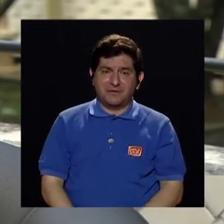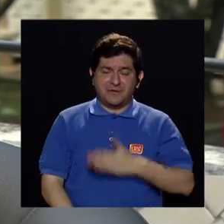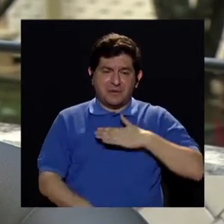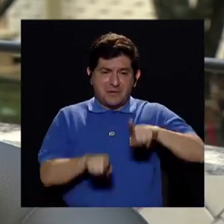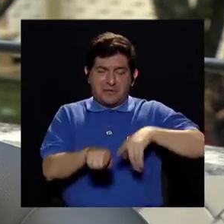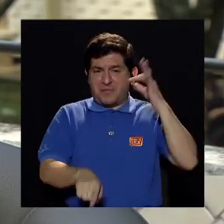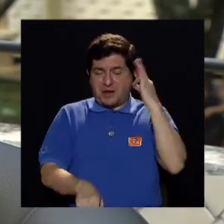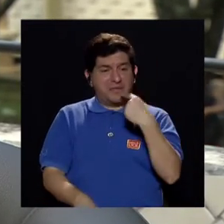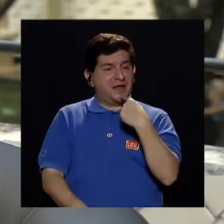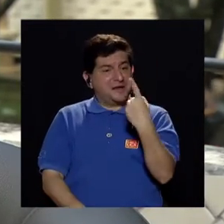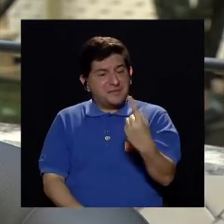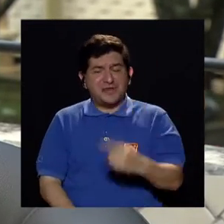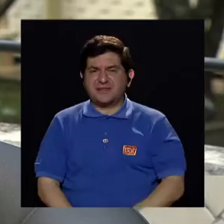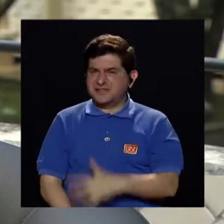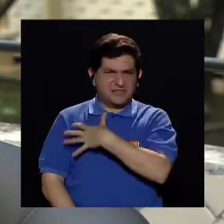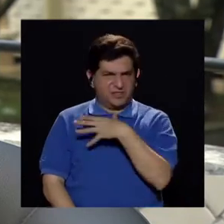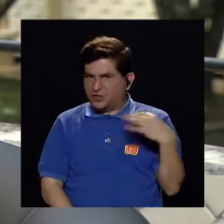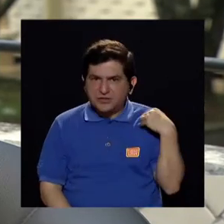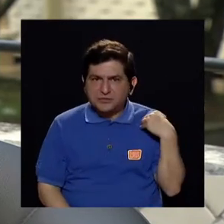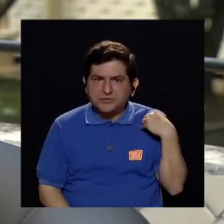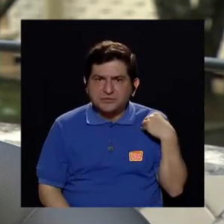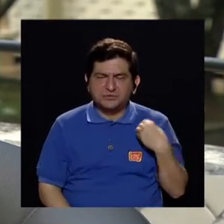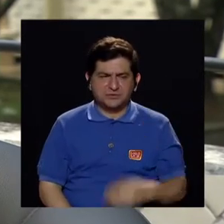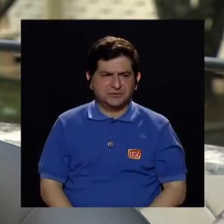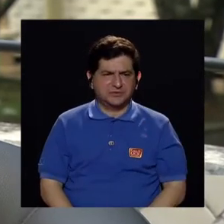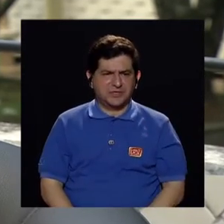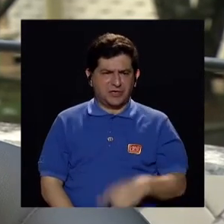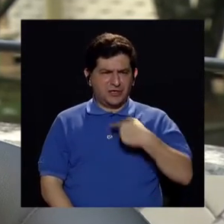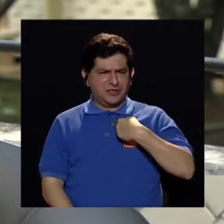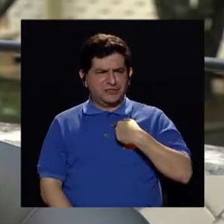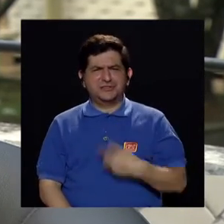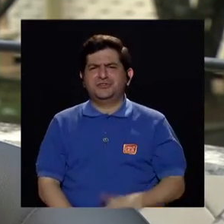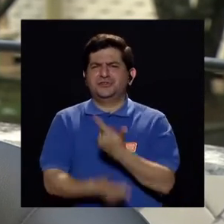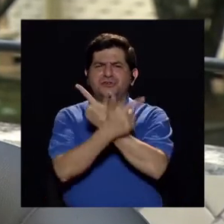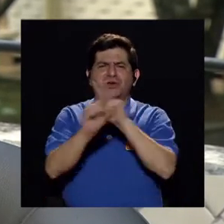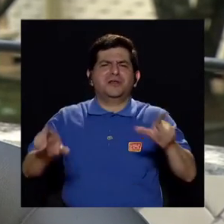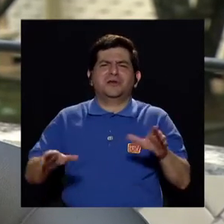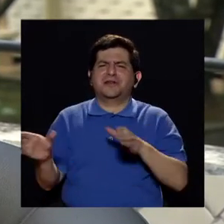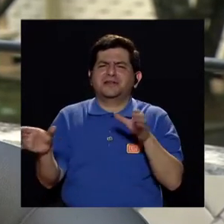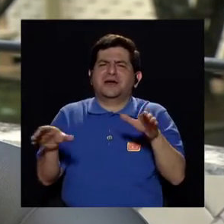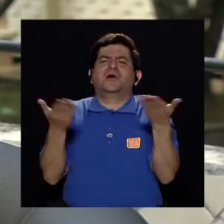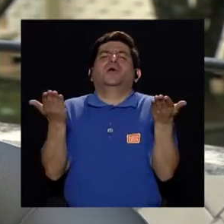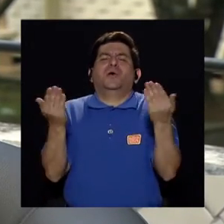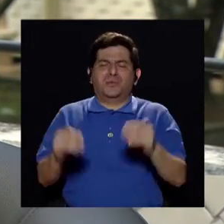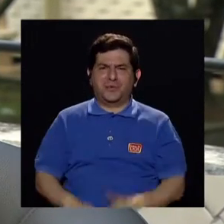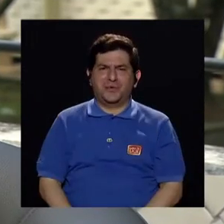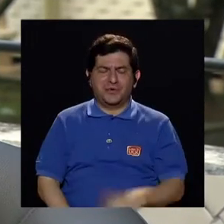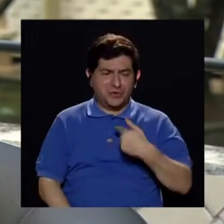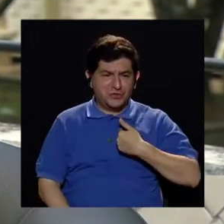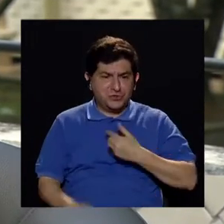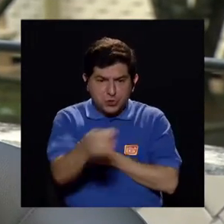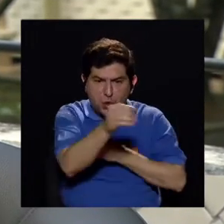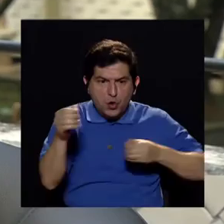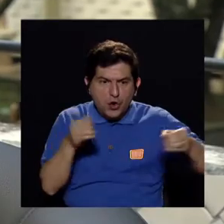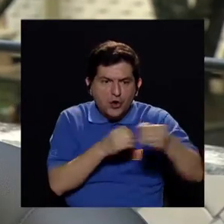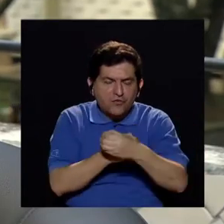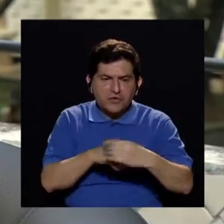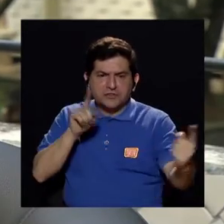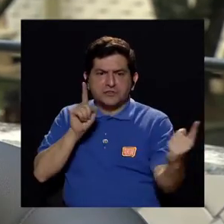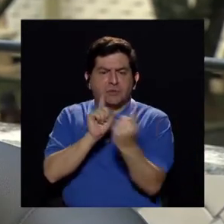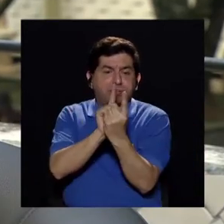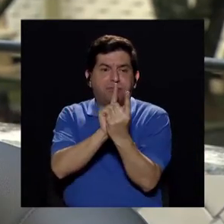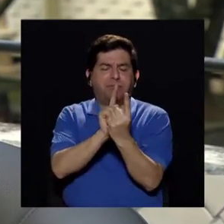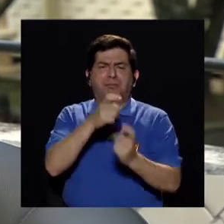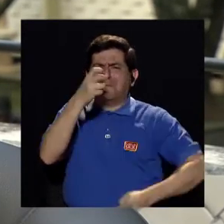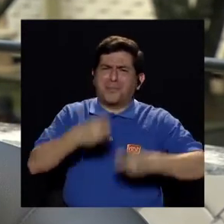mi hermana y me dice eso, que no me gusta, ¿cómo practico mi libertad? Cuando voy a la oficina y me encuentro con